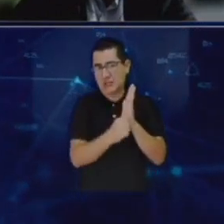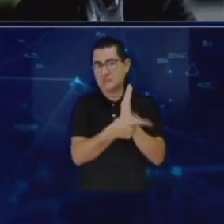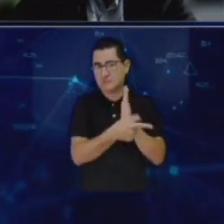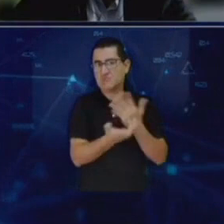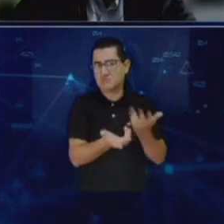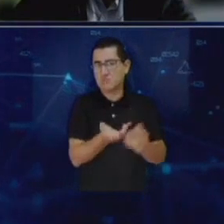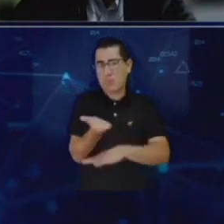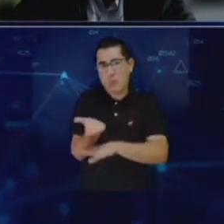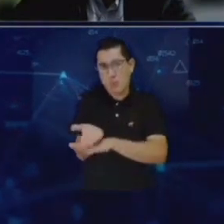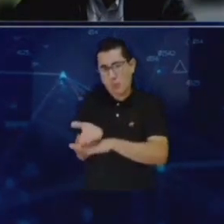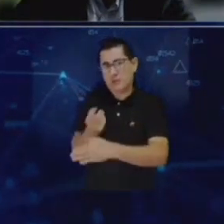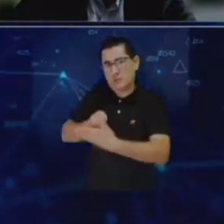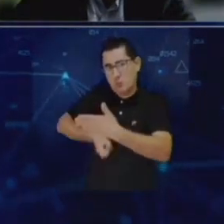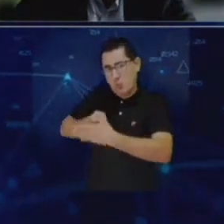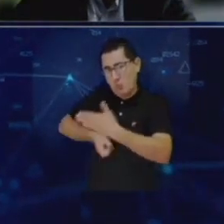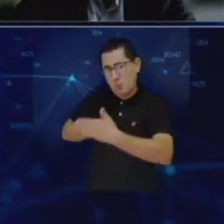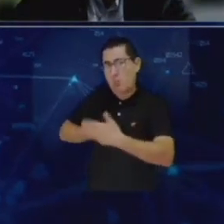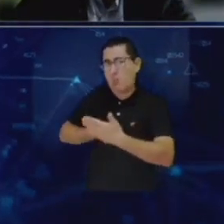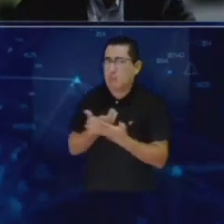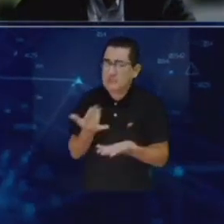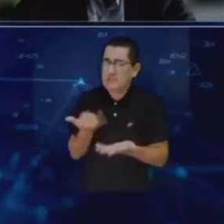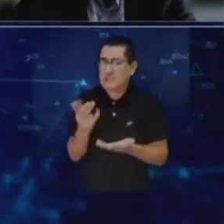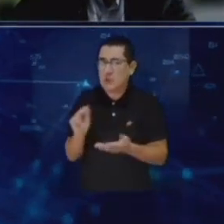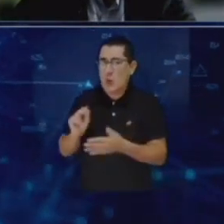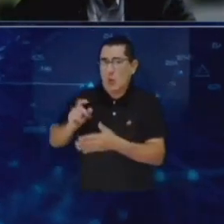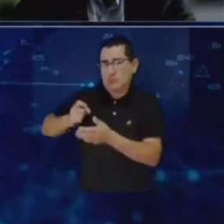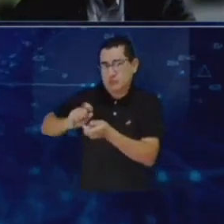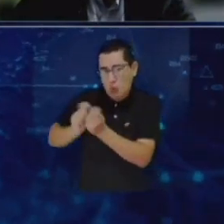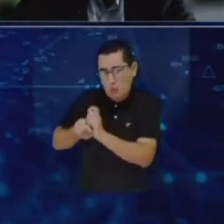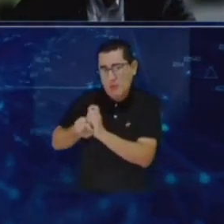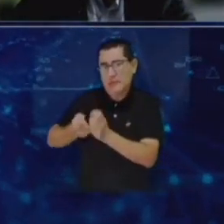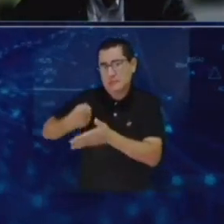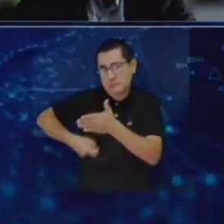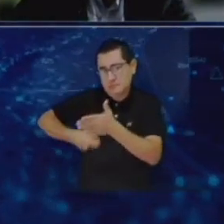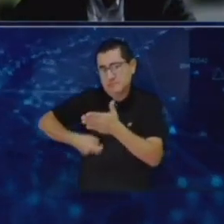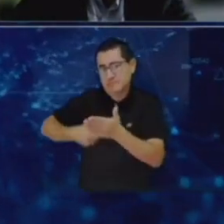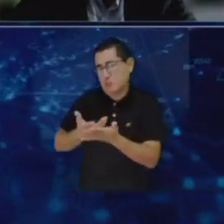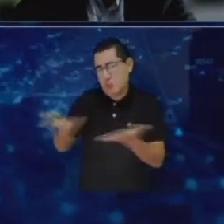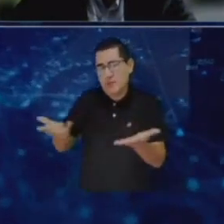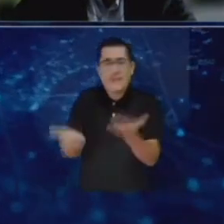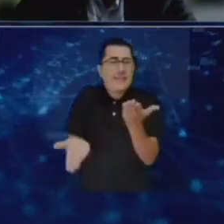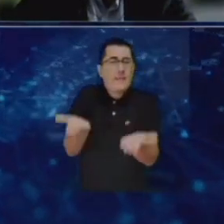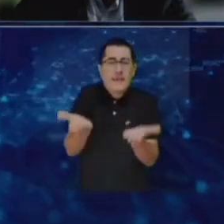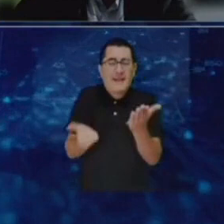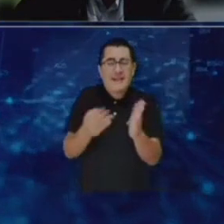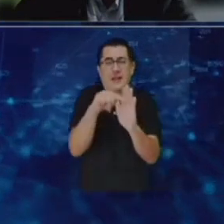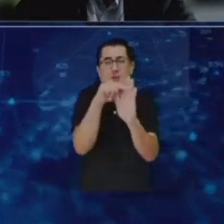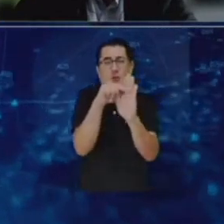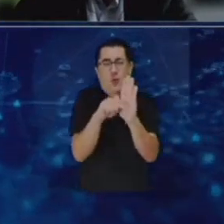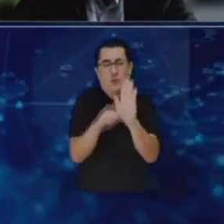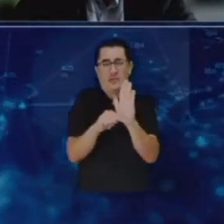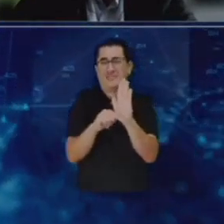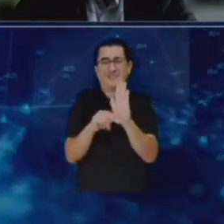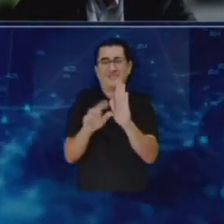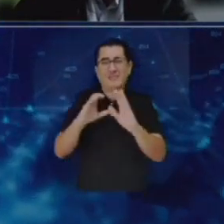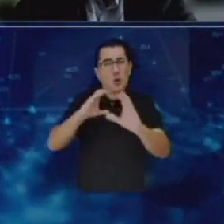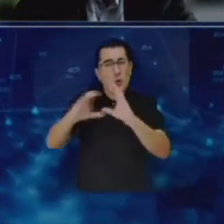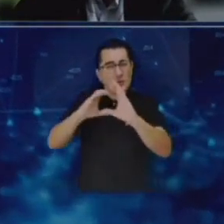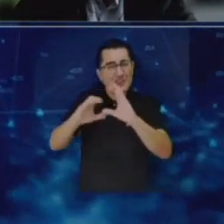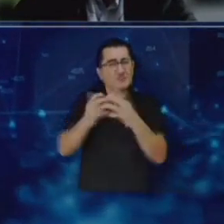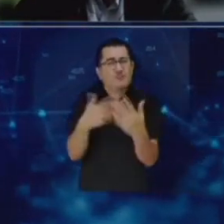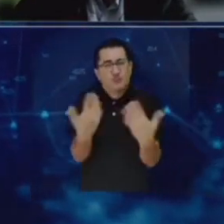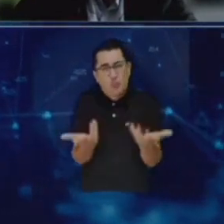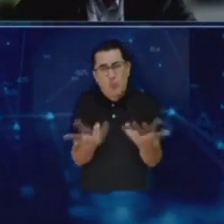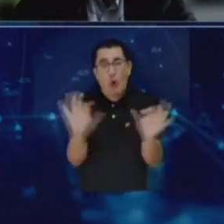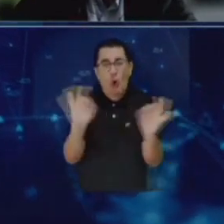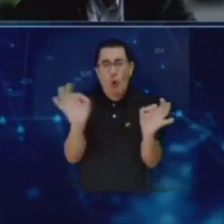las modificaciones, de ser el caso, o no modificaciones en cualquiera de los volúmenes del reglamento de radiocomunicaciones o las